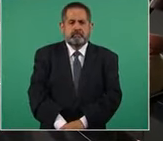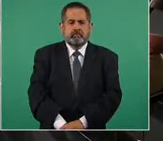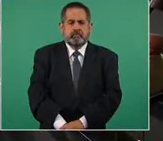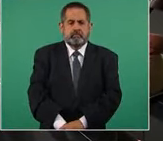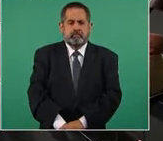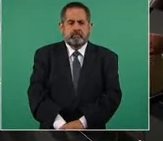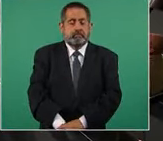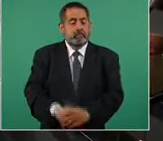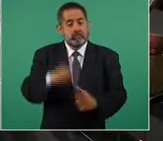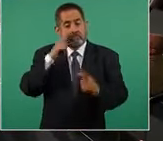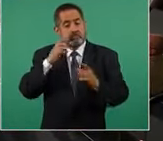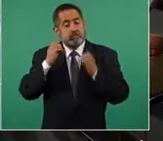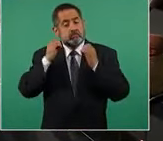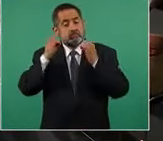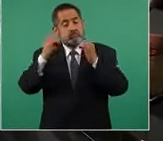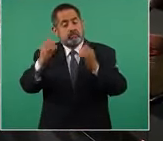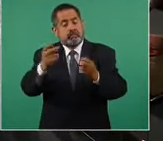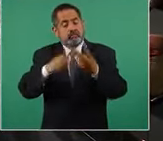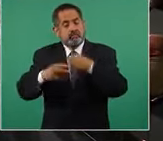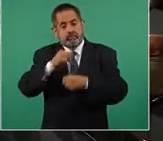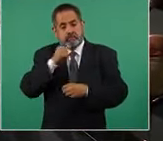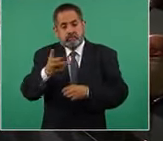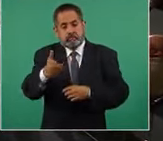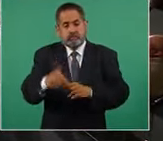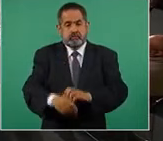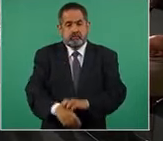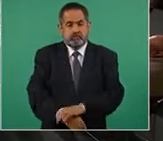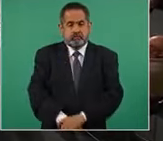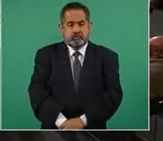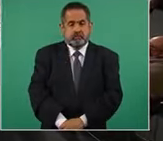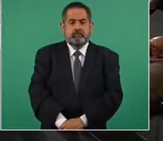Porque ya tenía tiempo que no. ¿Sí?